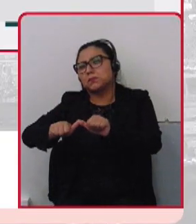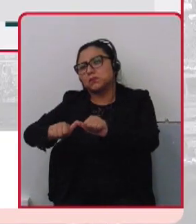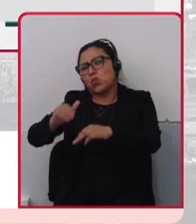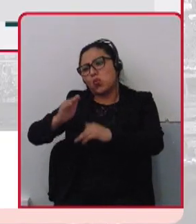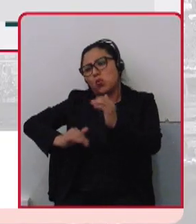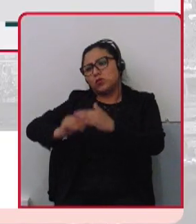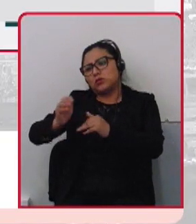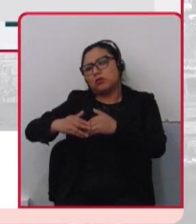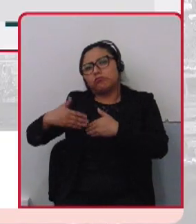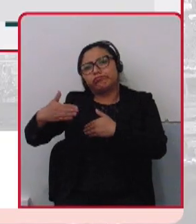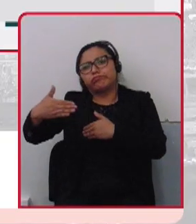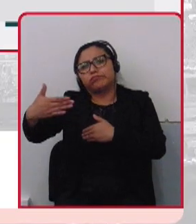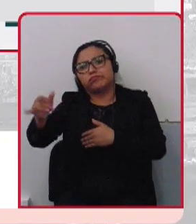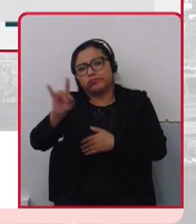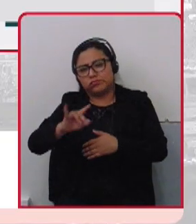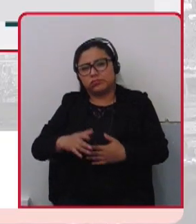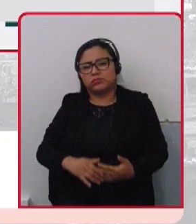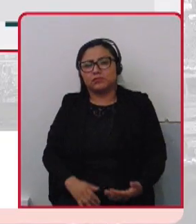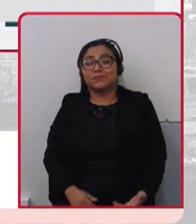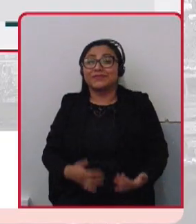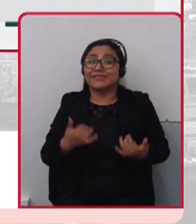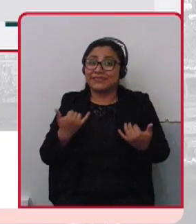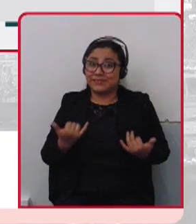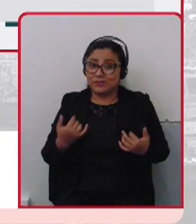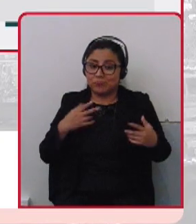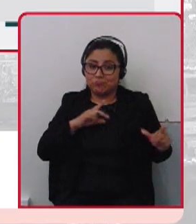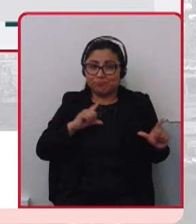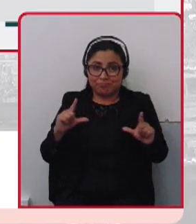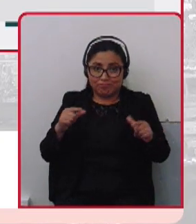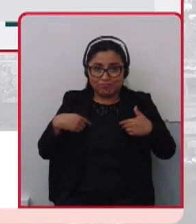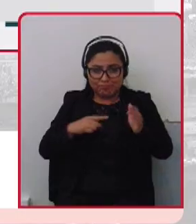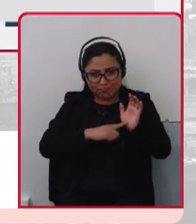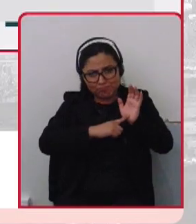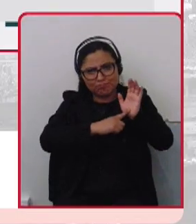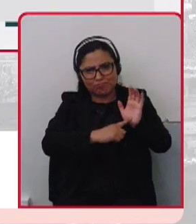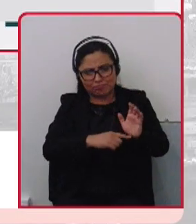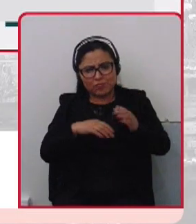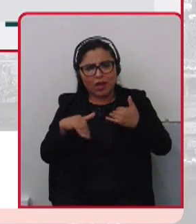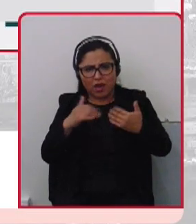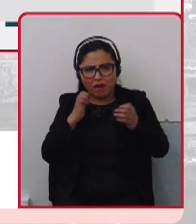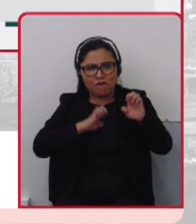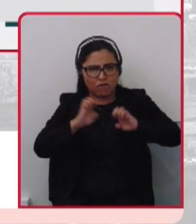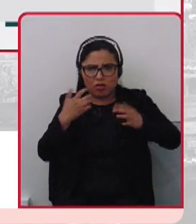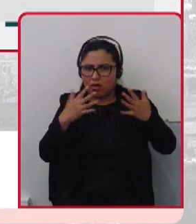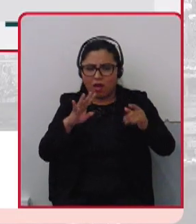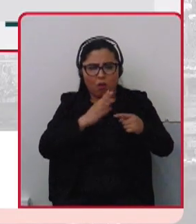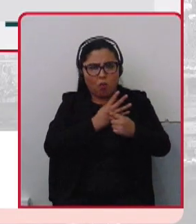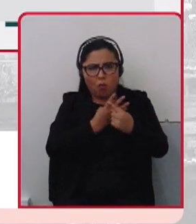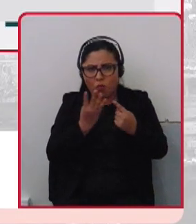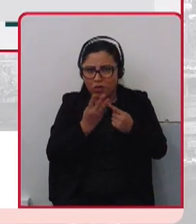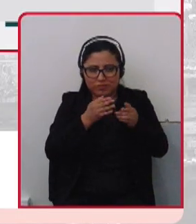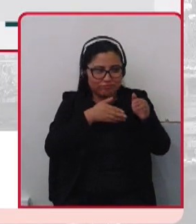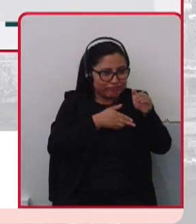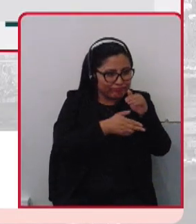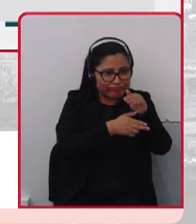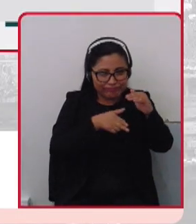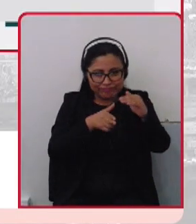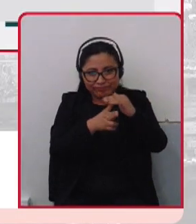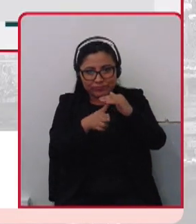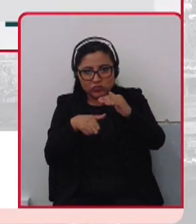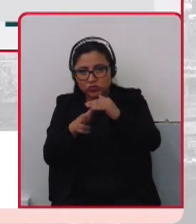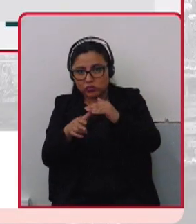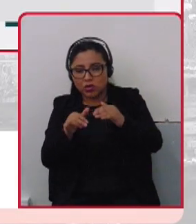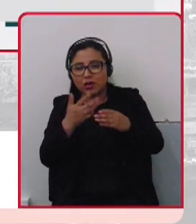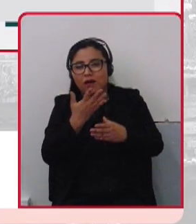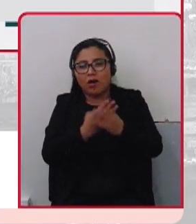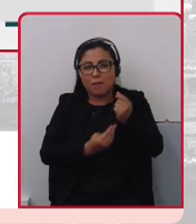constructibilidad y operación. Es así que nosotros hemos evaluado estos 4 túneles y también la operación de estas en simultáneo y